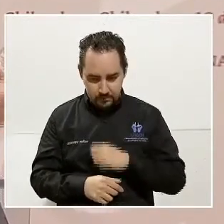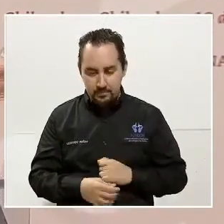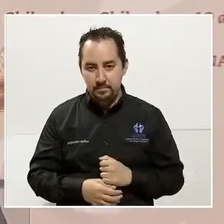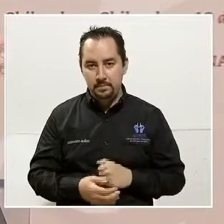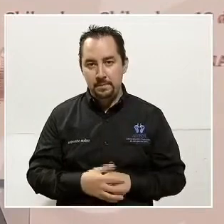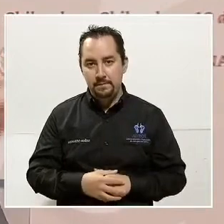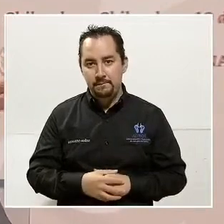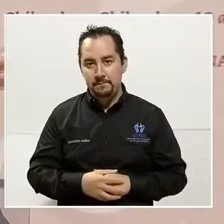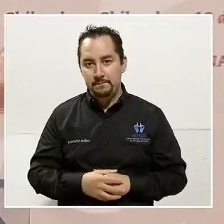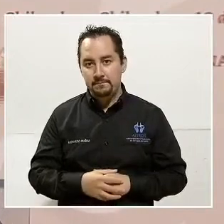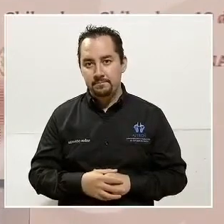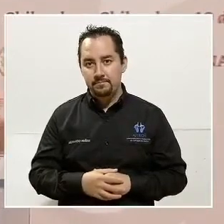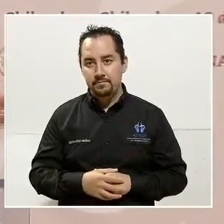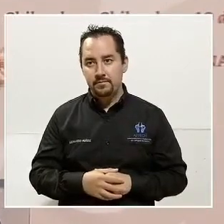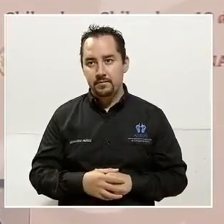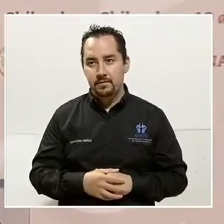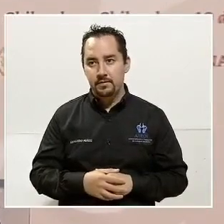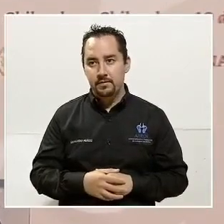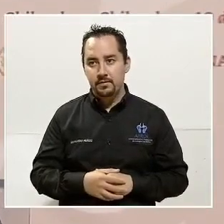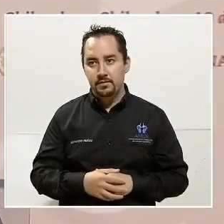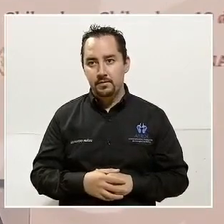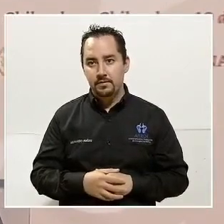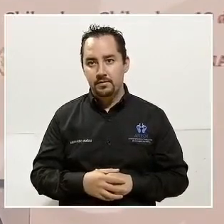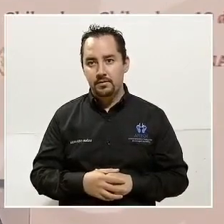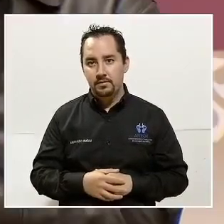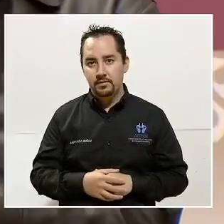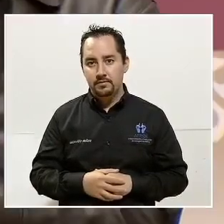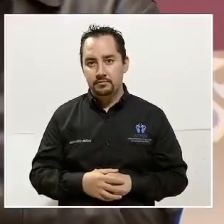no hacen a un lado ya